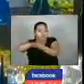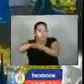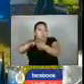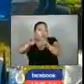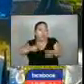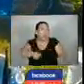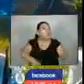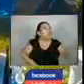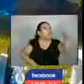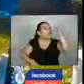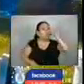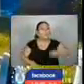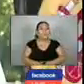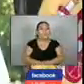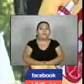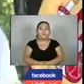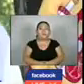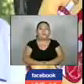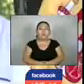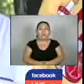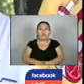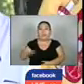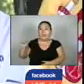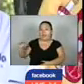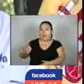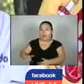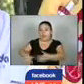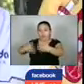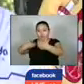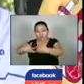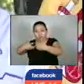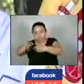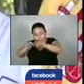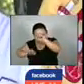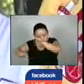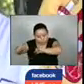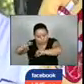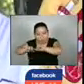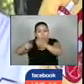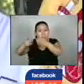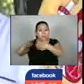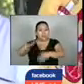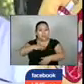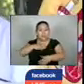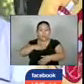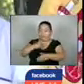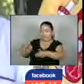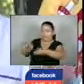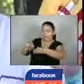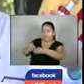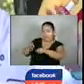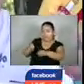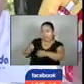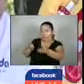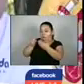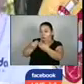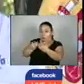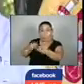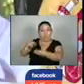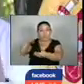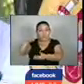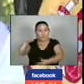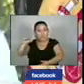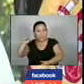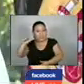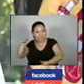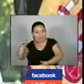su uso. Mediante un proceso físico-químico, ósmosis inversa, va a convertir esa agua salina